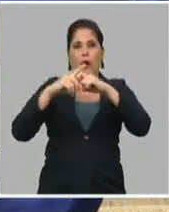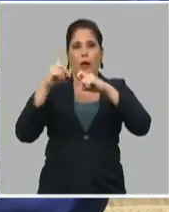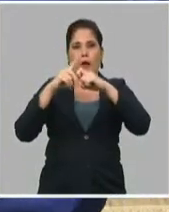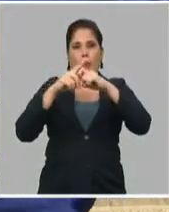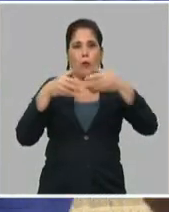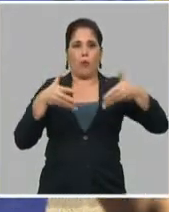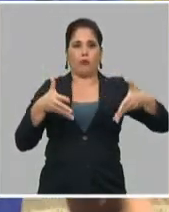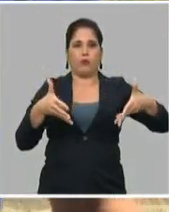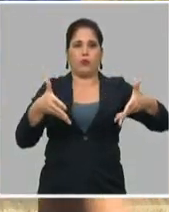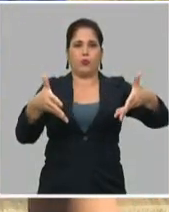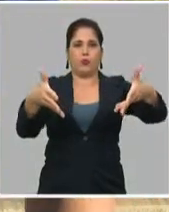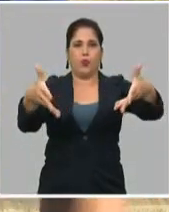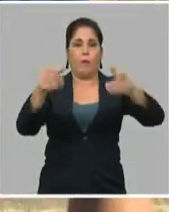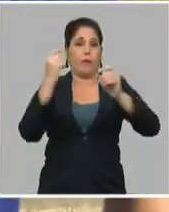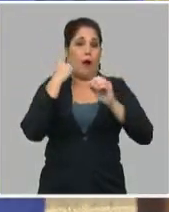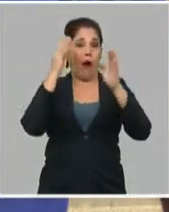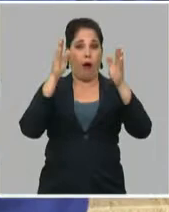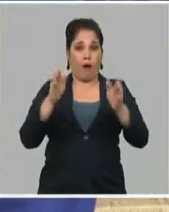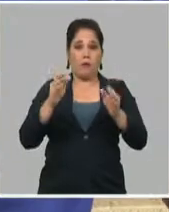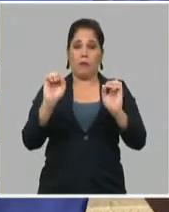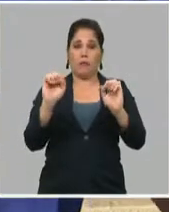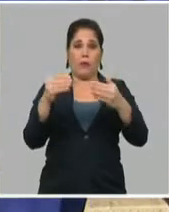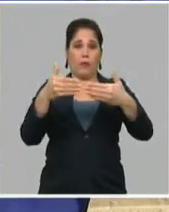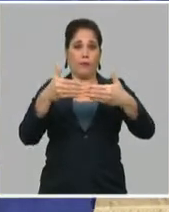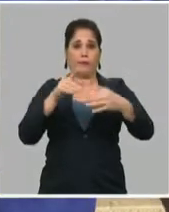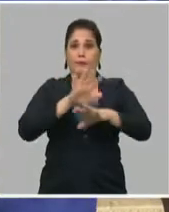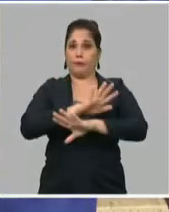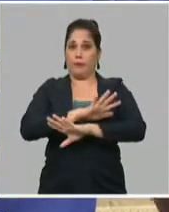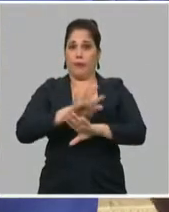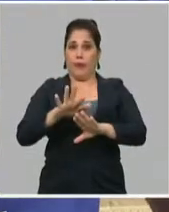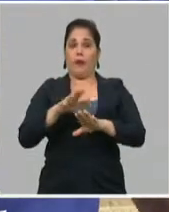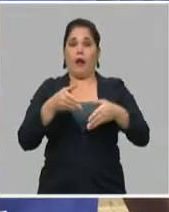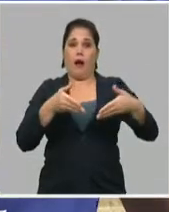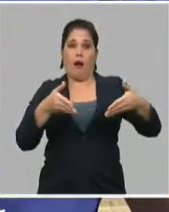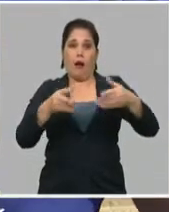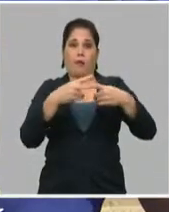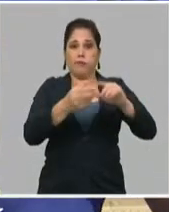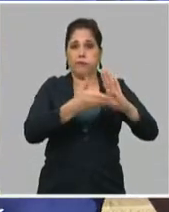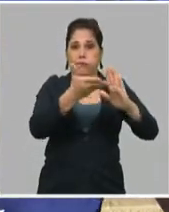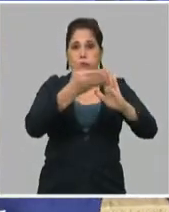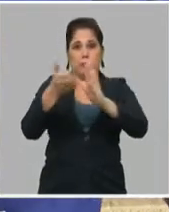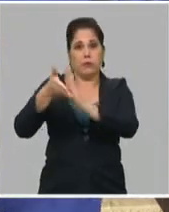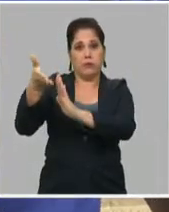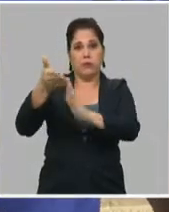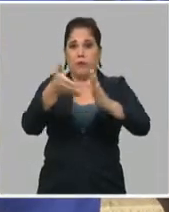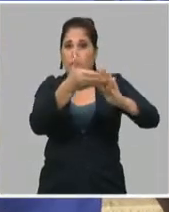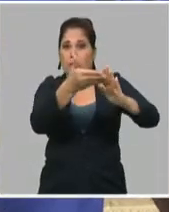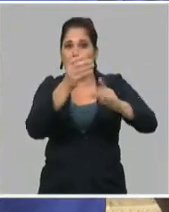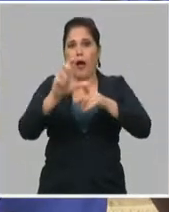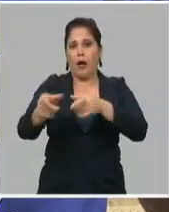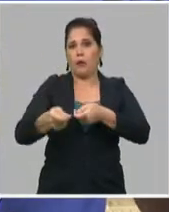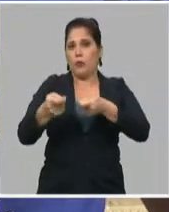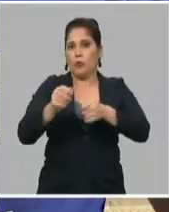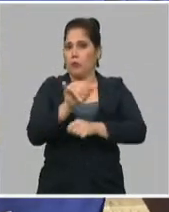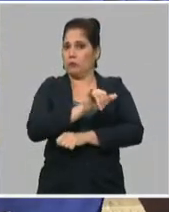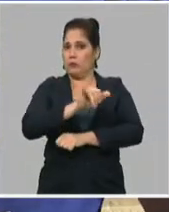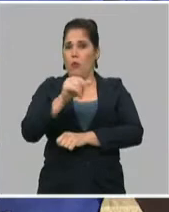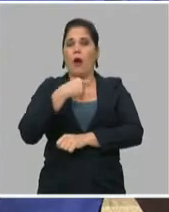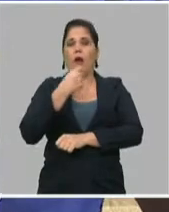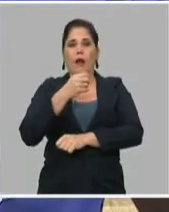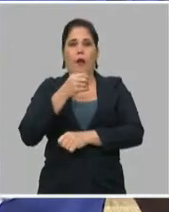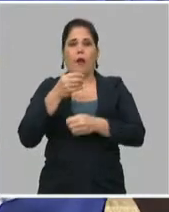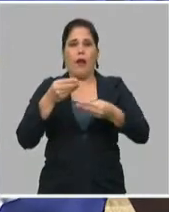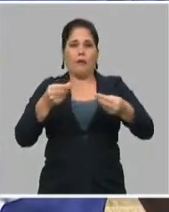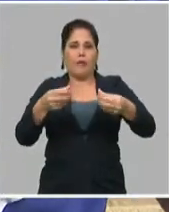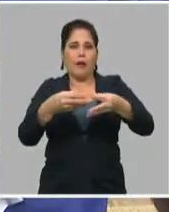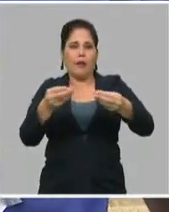de revestimiento este año que concluyó en este canal. Y bueno, en la parte de la agricultura, estamos utilizando